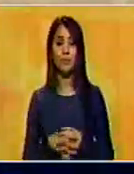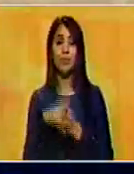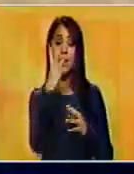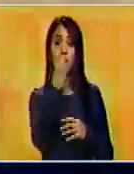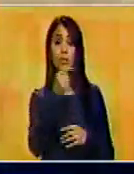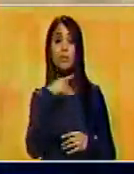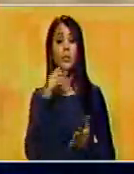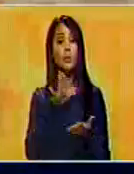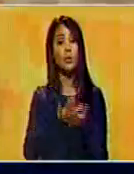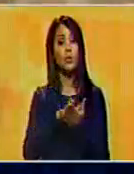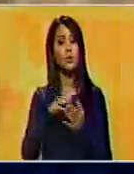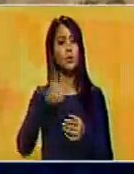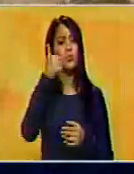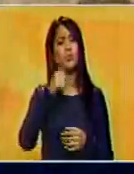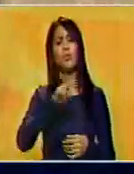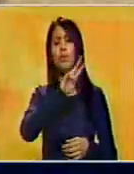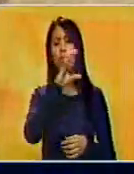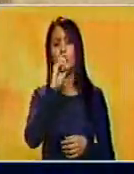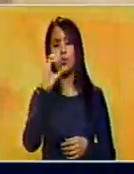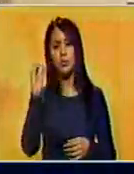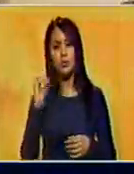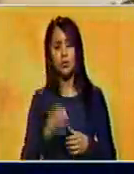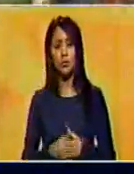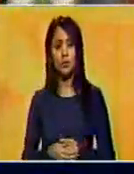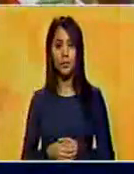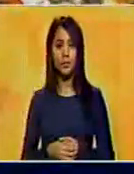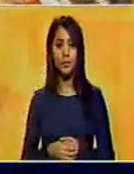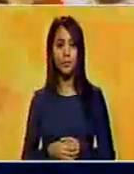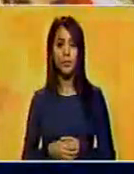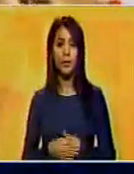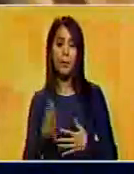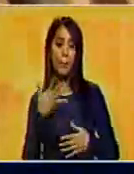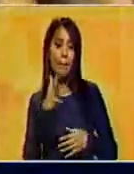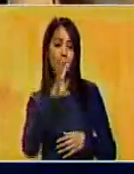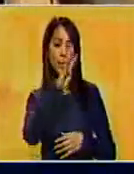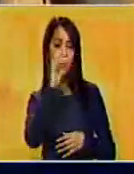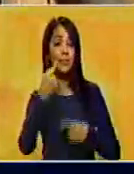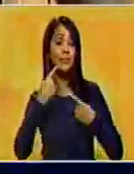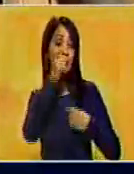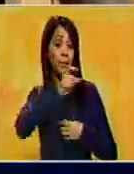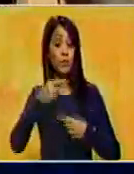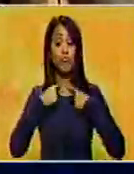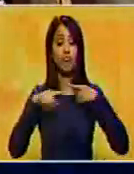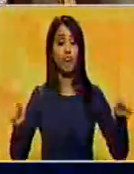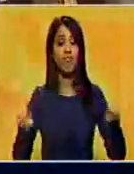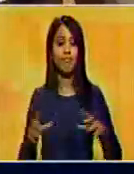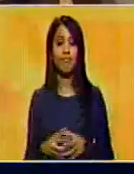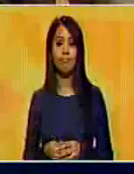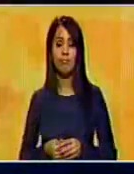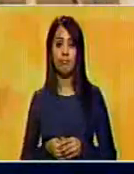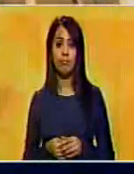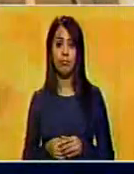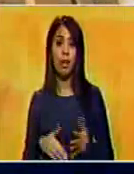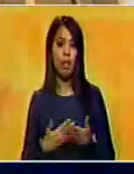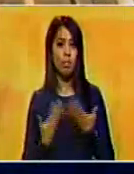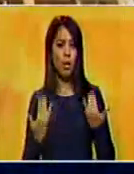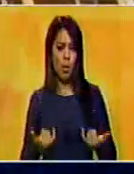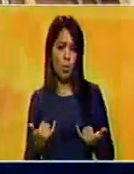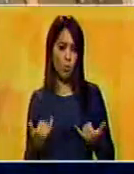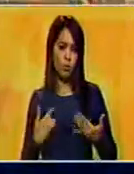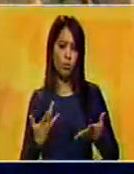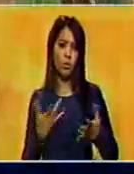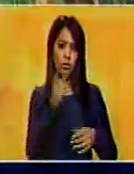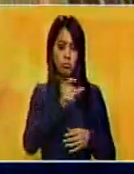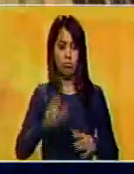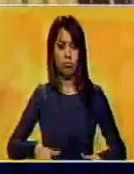fallecidos que supere los 200 debido a que hay cerca de 40 personas desaparecidas hasta el momento brigadas de rescate localizaron